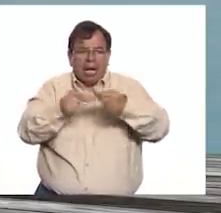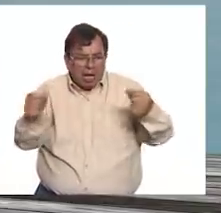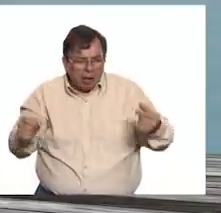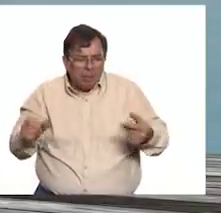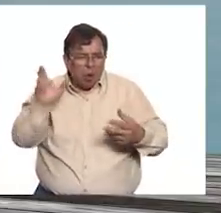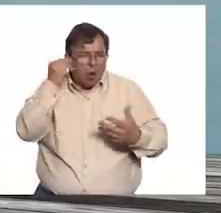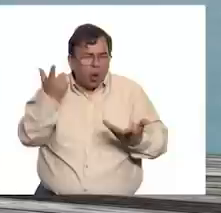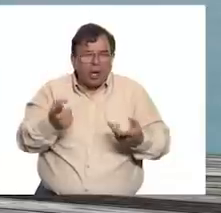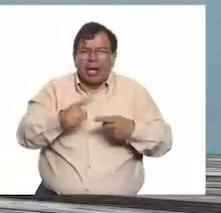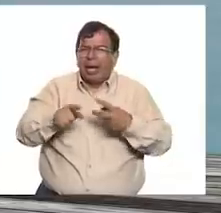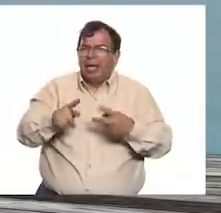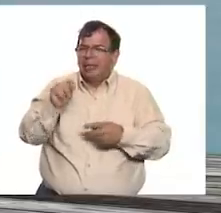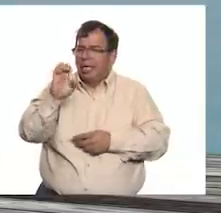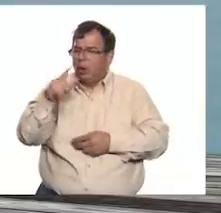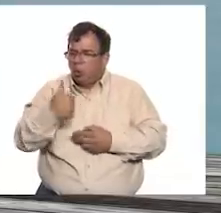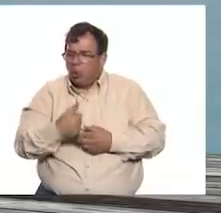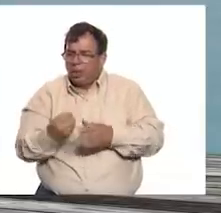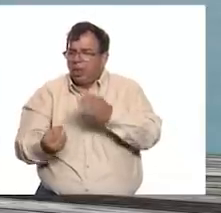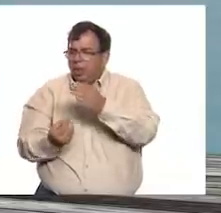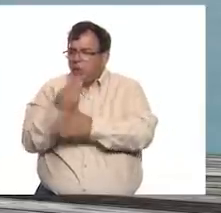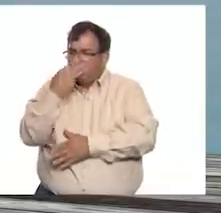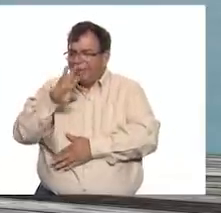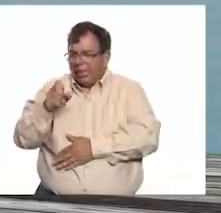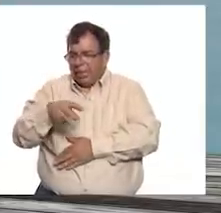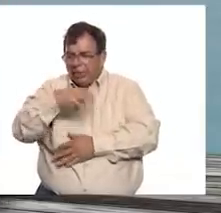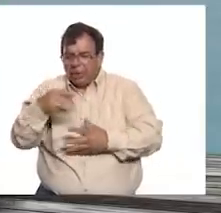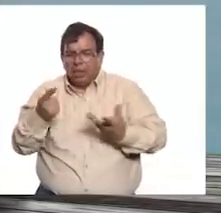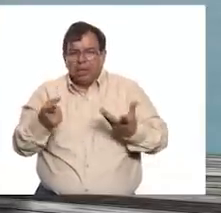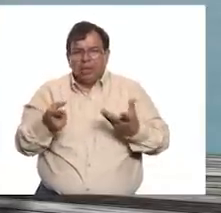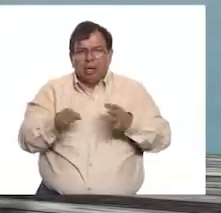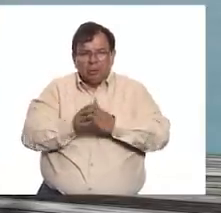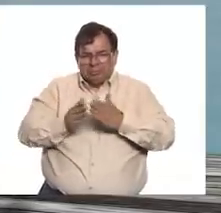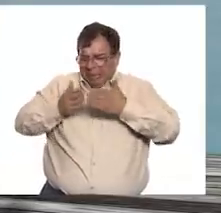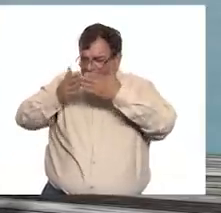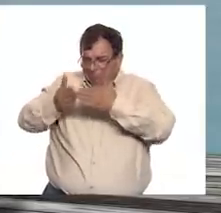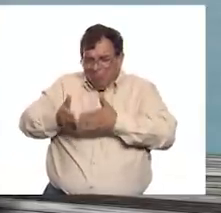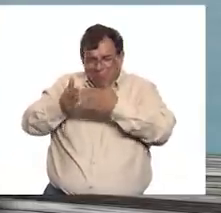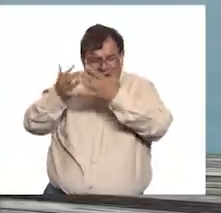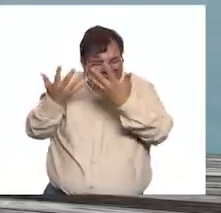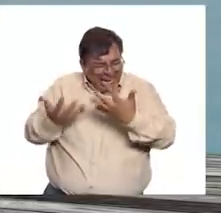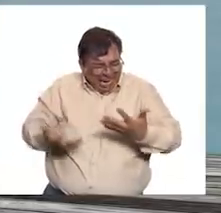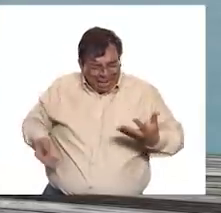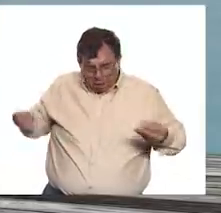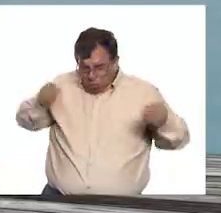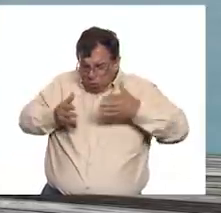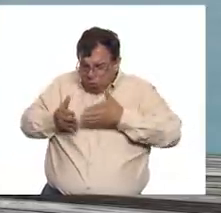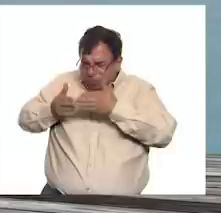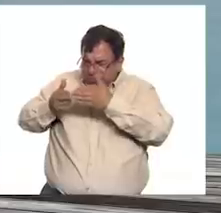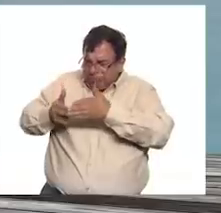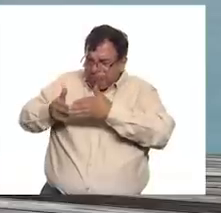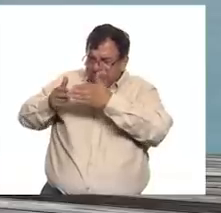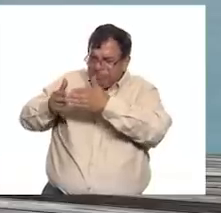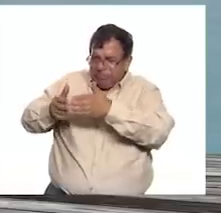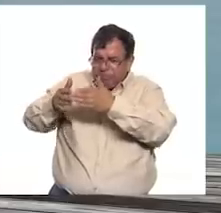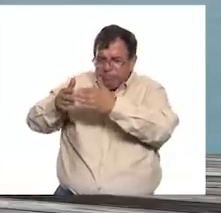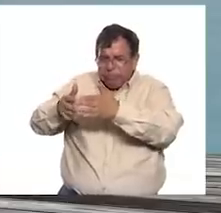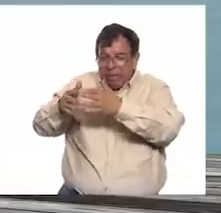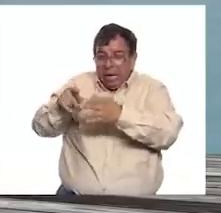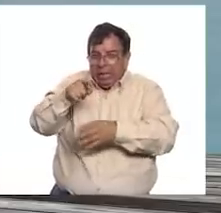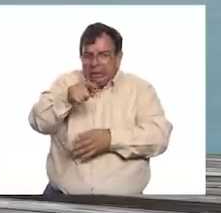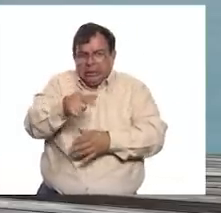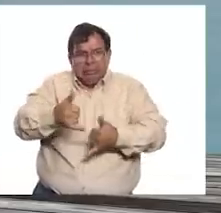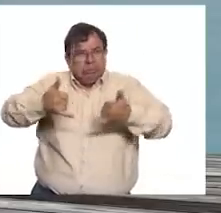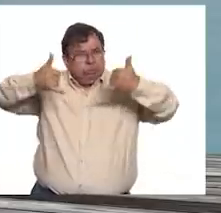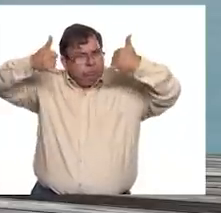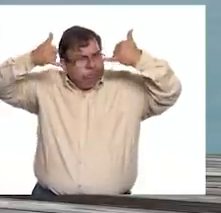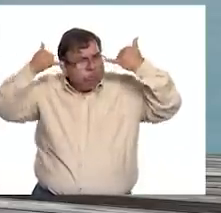Corea, Taiwán y Nueva Zelanda, por medio de barcos enormes, debido a que es una carga